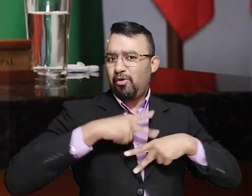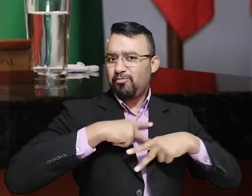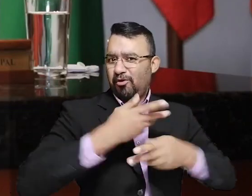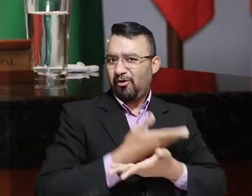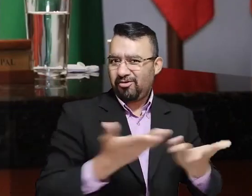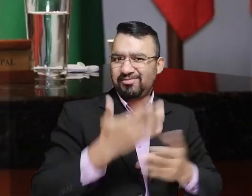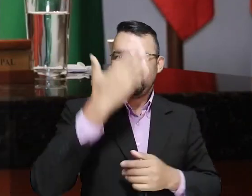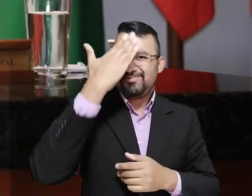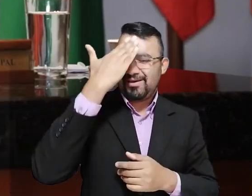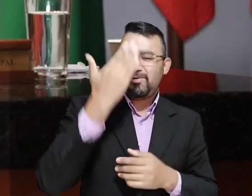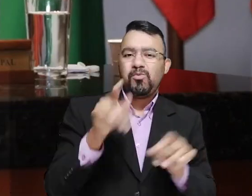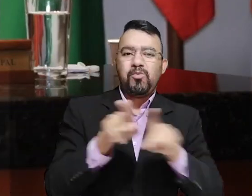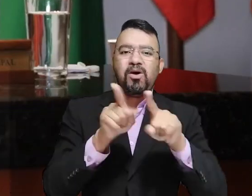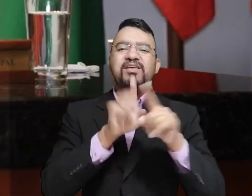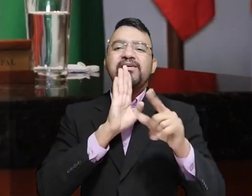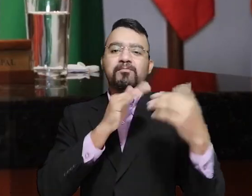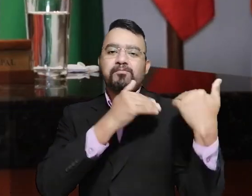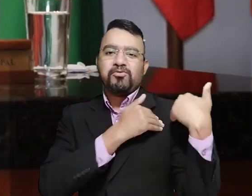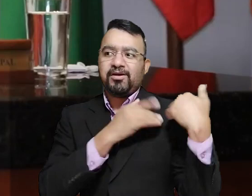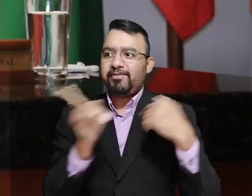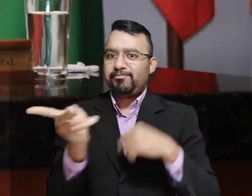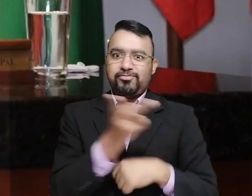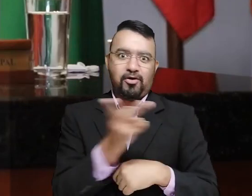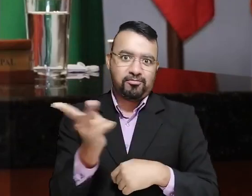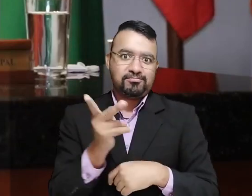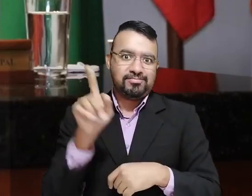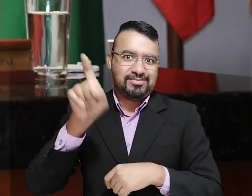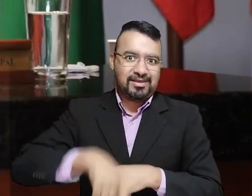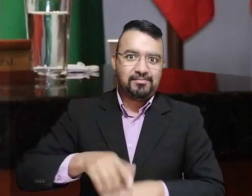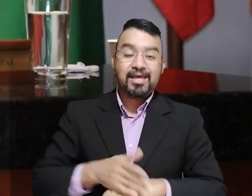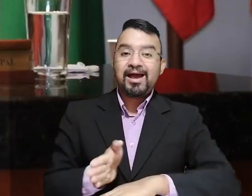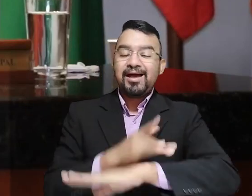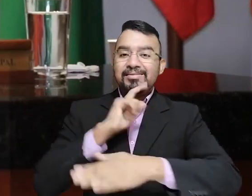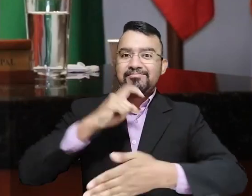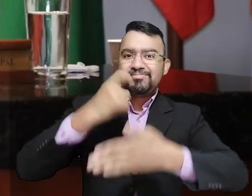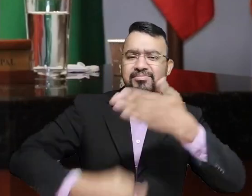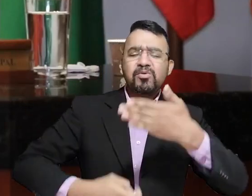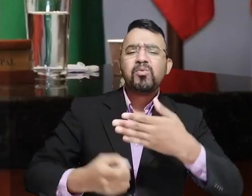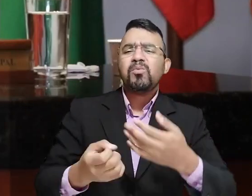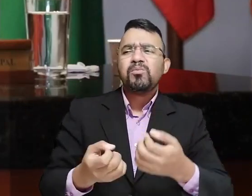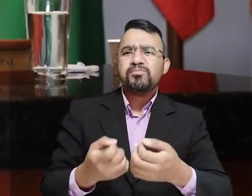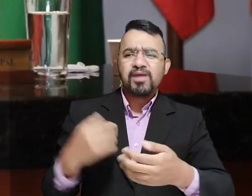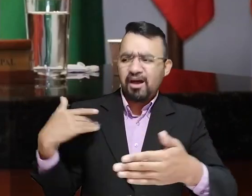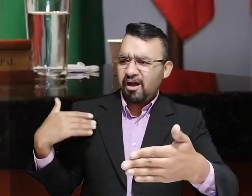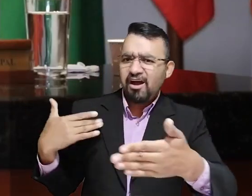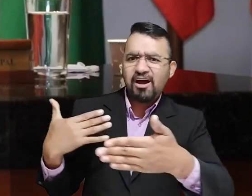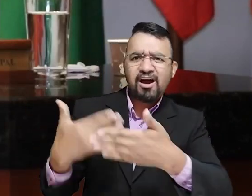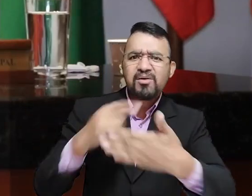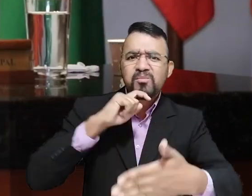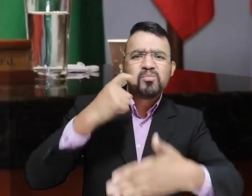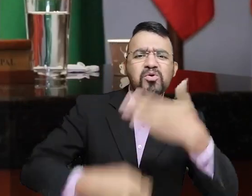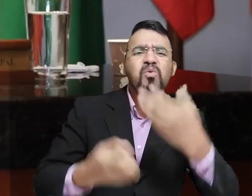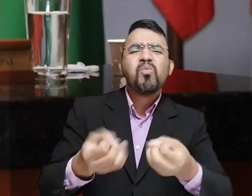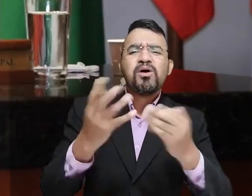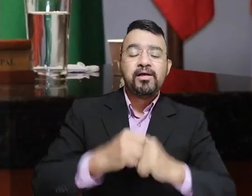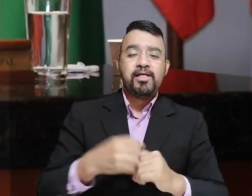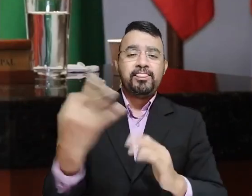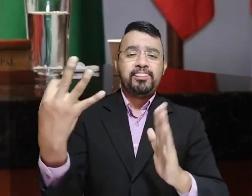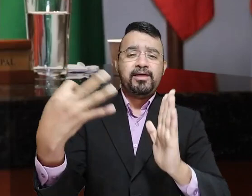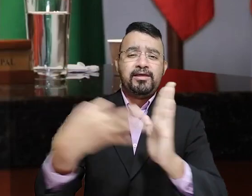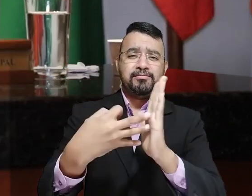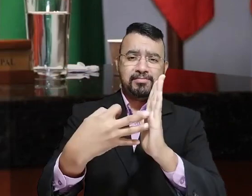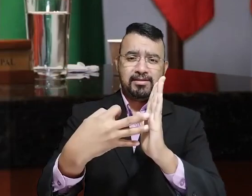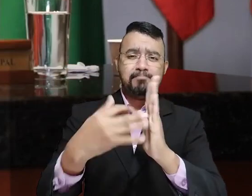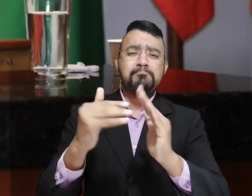todo a los alcaldes y a la fuerza pública. Más de 3.000 comparendos hemos aplicado en lo corrido del